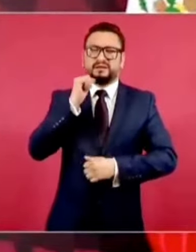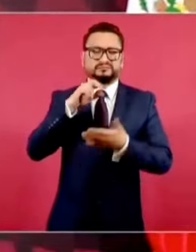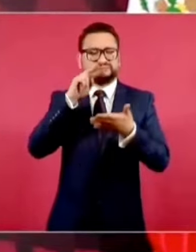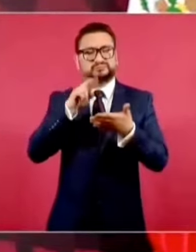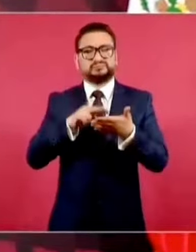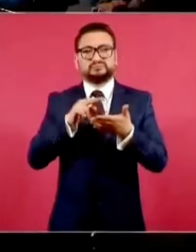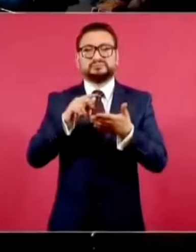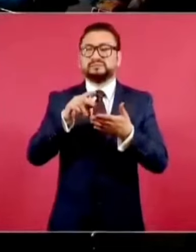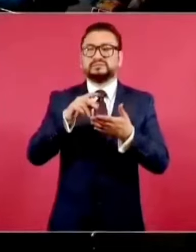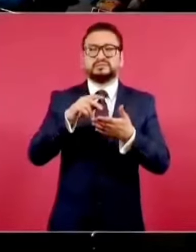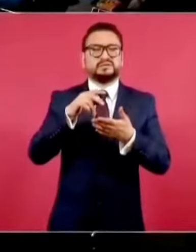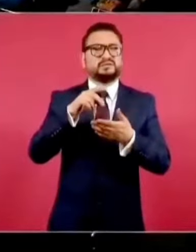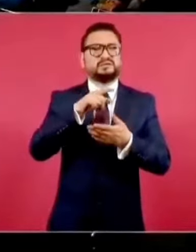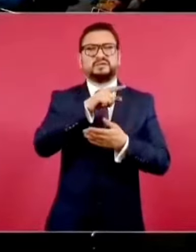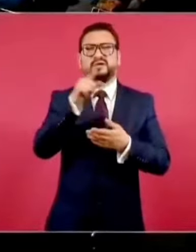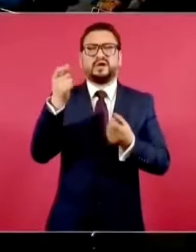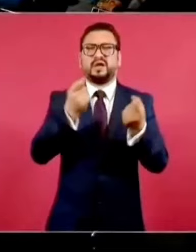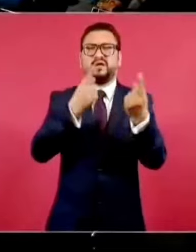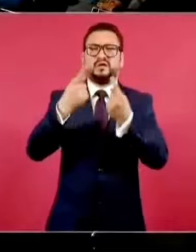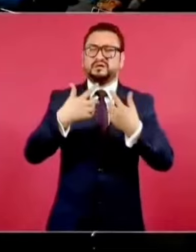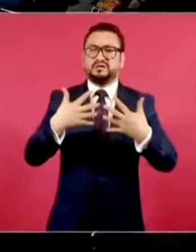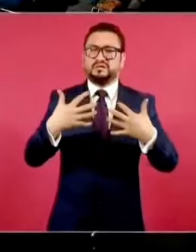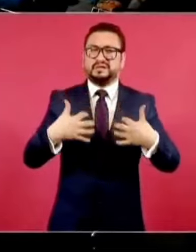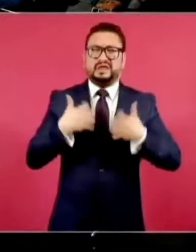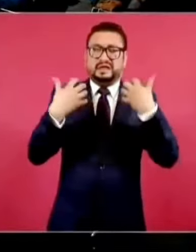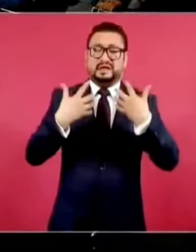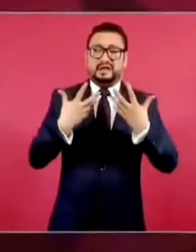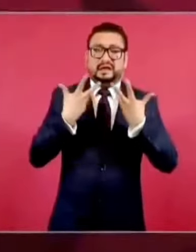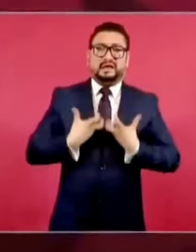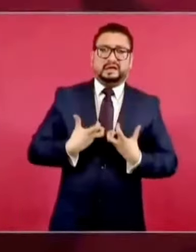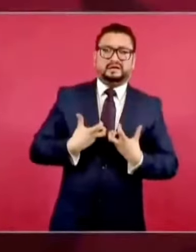alarman no de manera